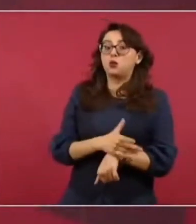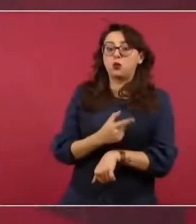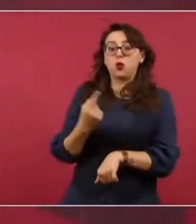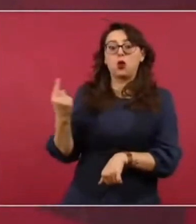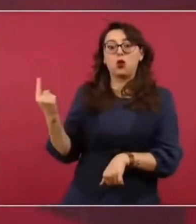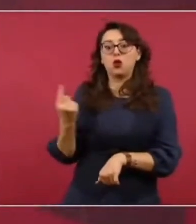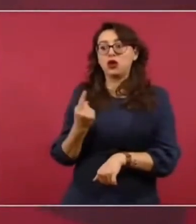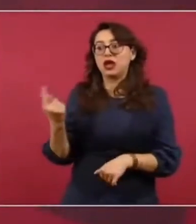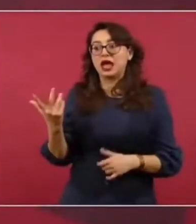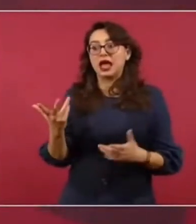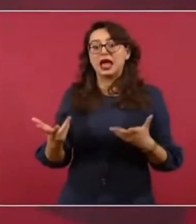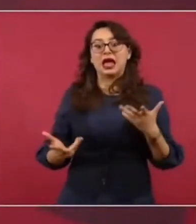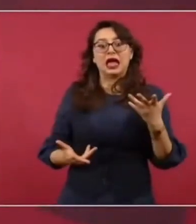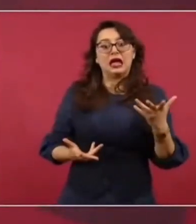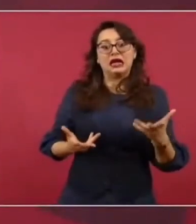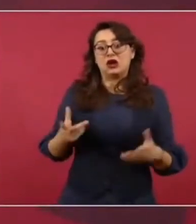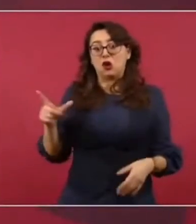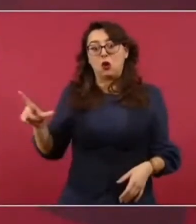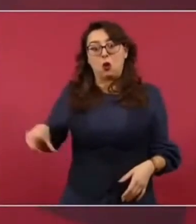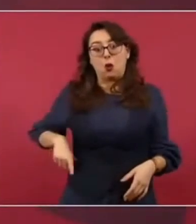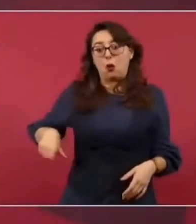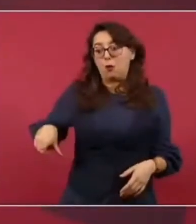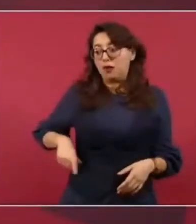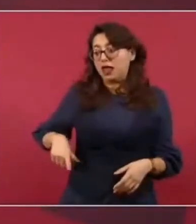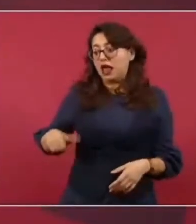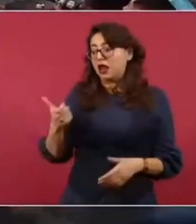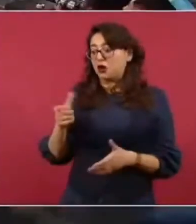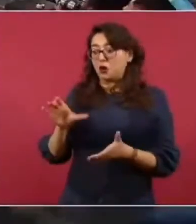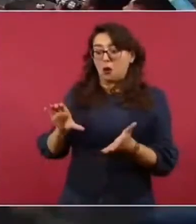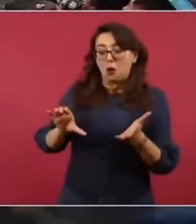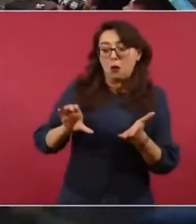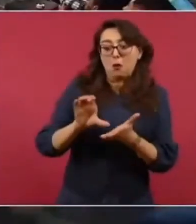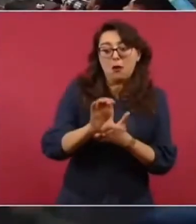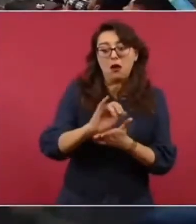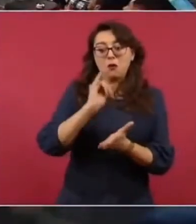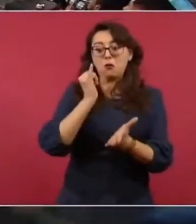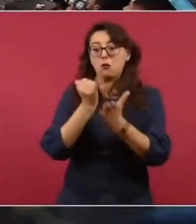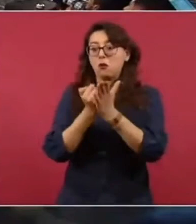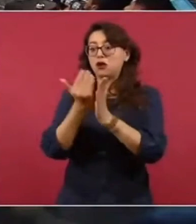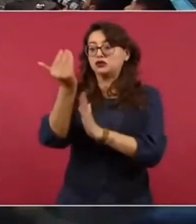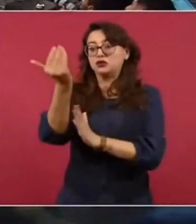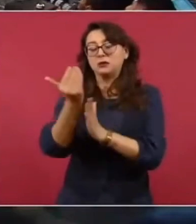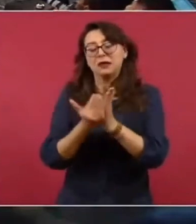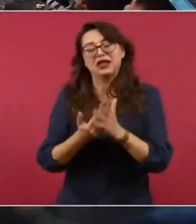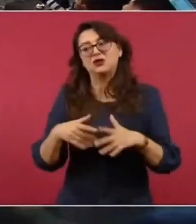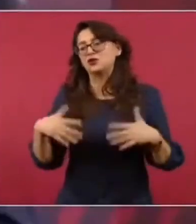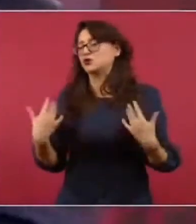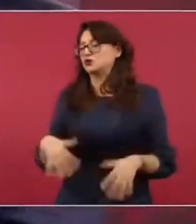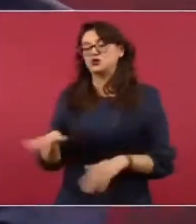que subsidiar, y el subsidio era malo porque entonces